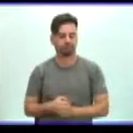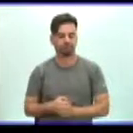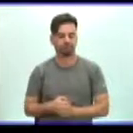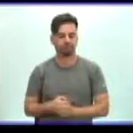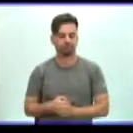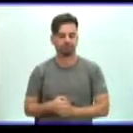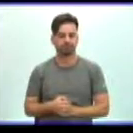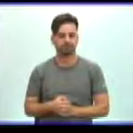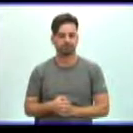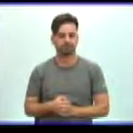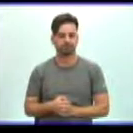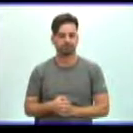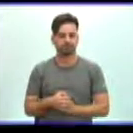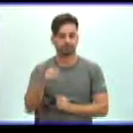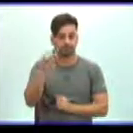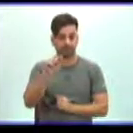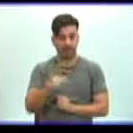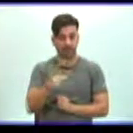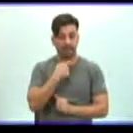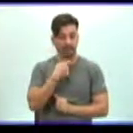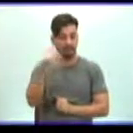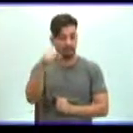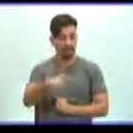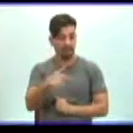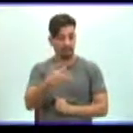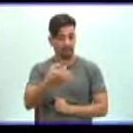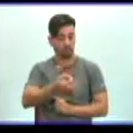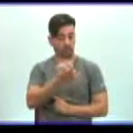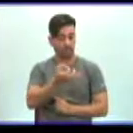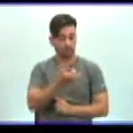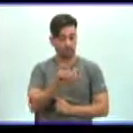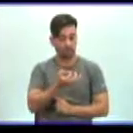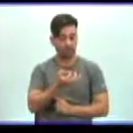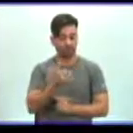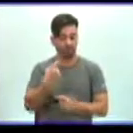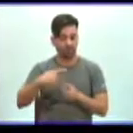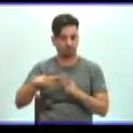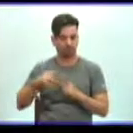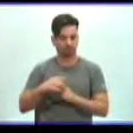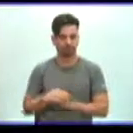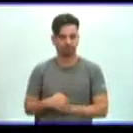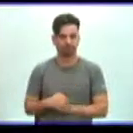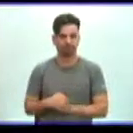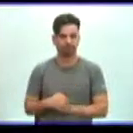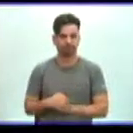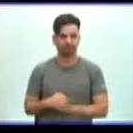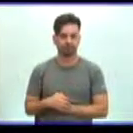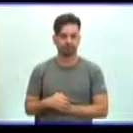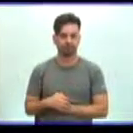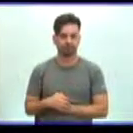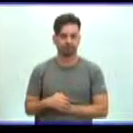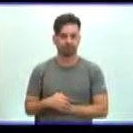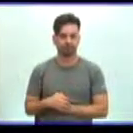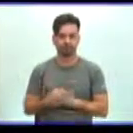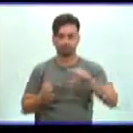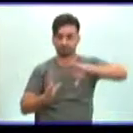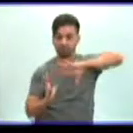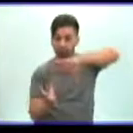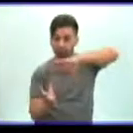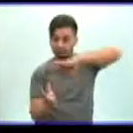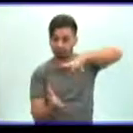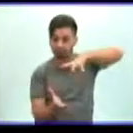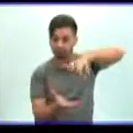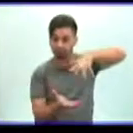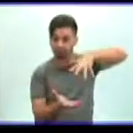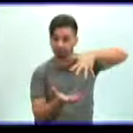Y aquí tenemos otra explicación necesaria. La desigualdad de la radiación solar